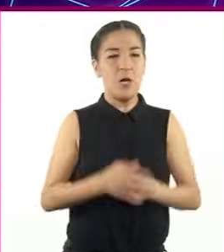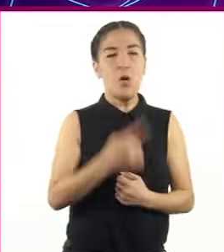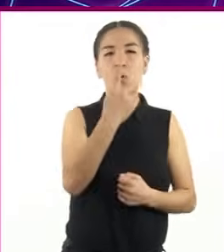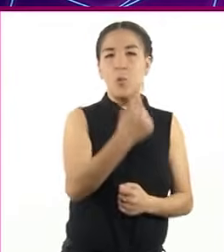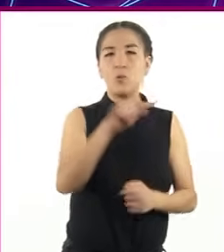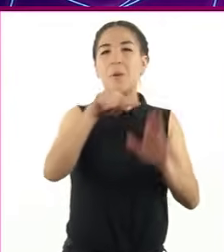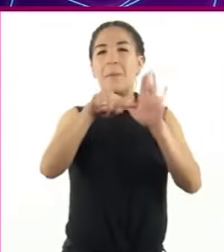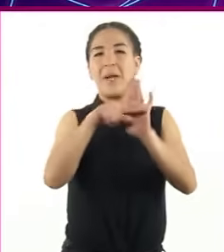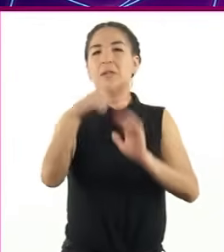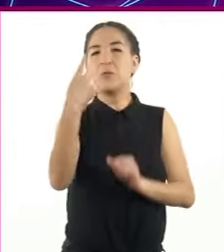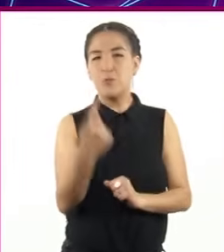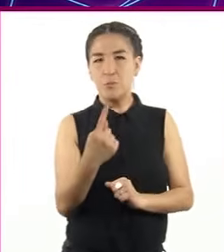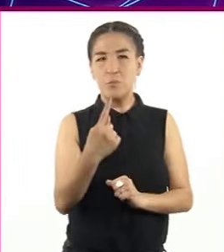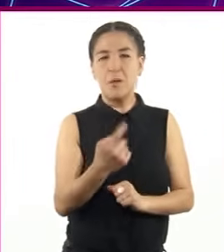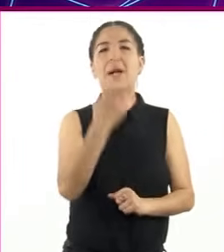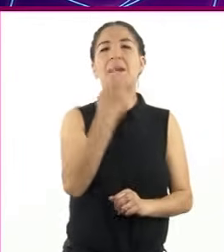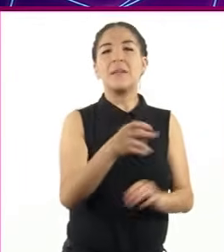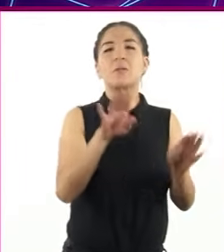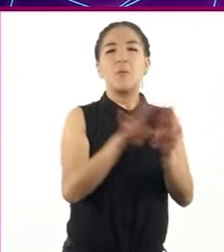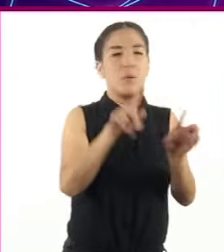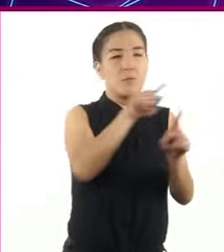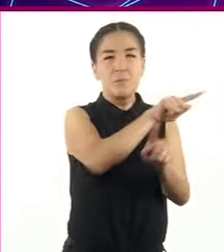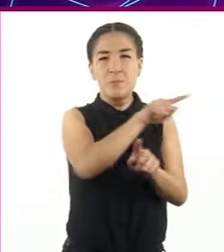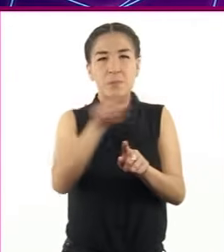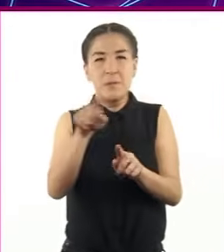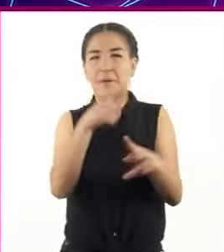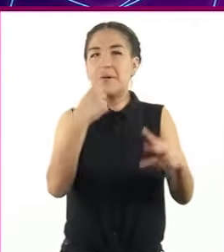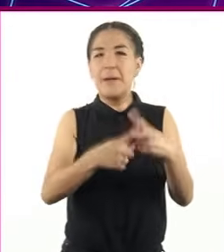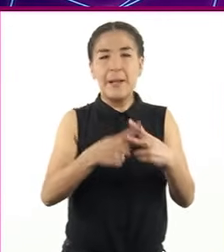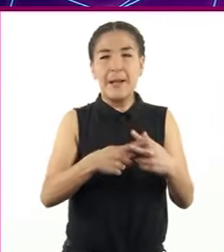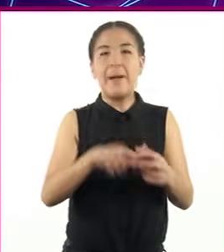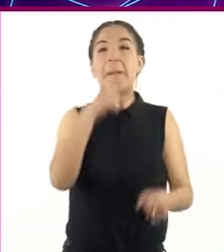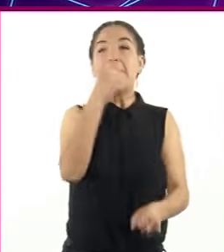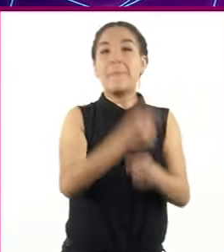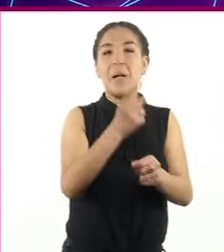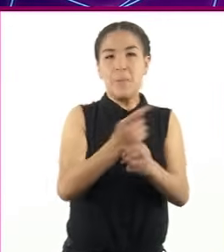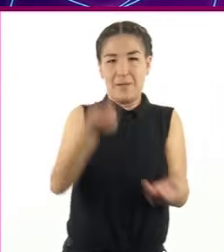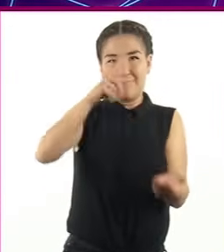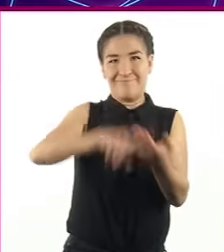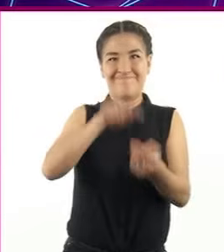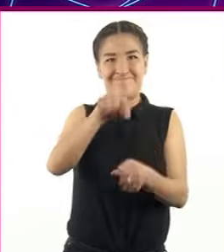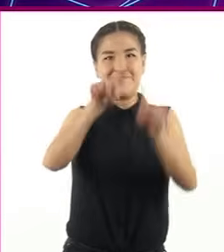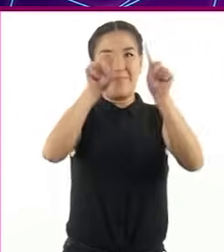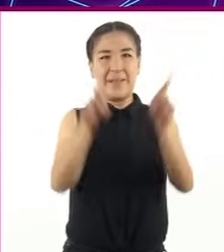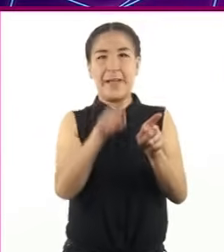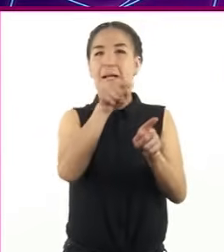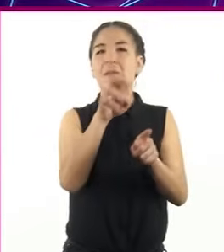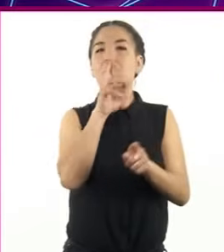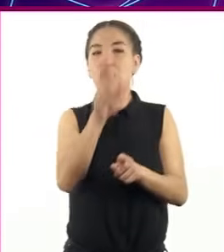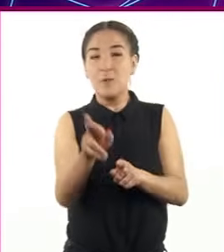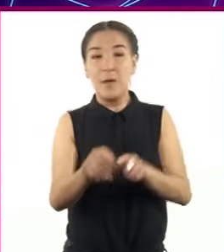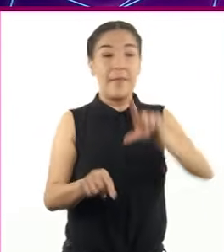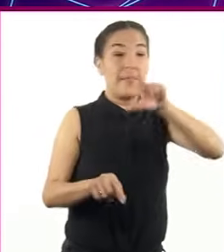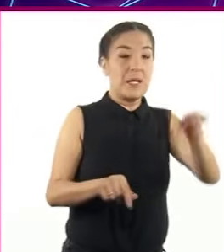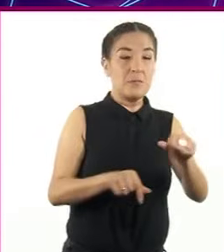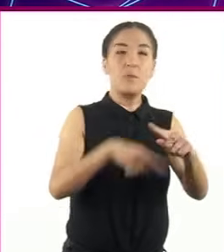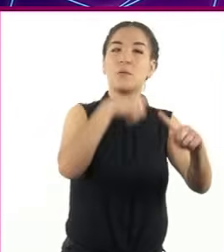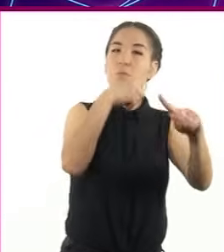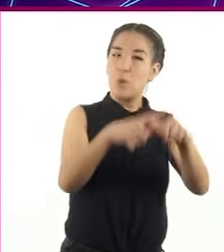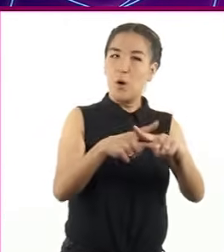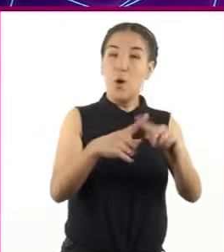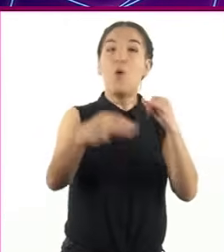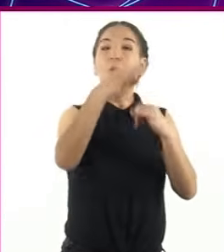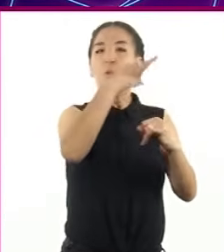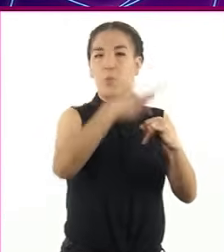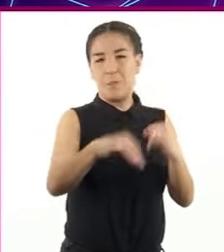1. Por jerarquía de operaciones, primero se resuelve lo que está dentro del paréntesis, luego la multiplicación y al